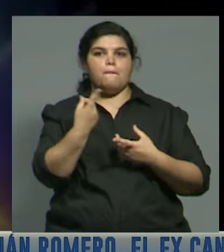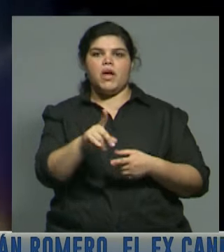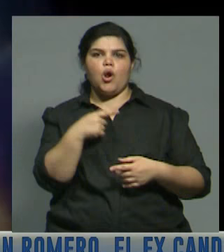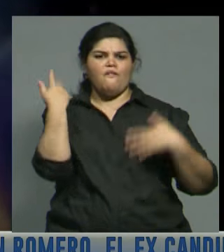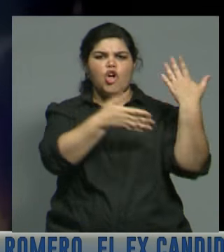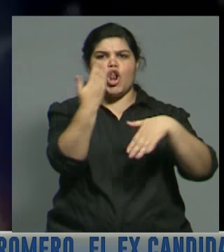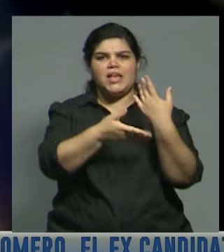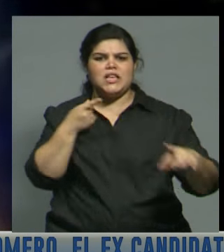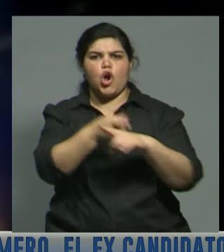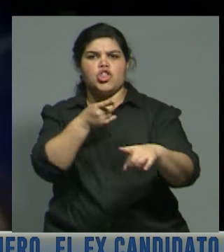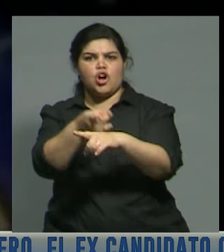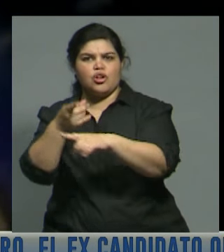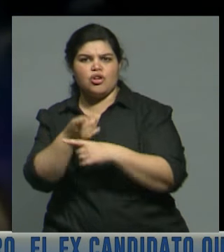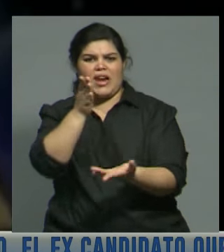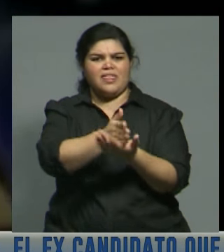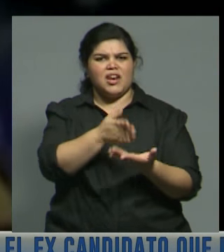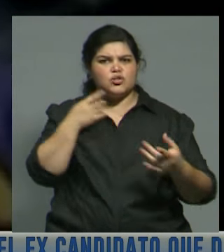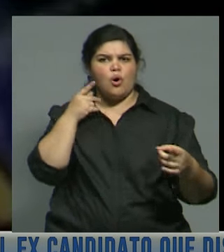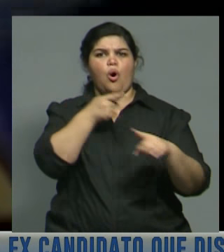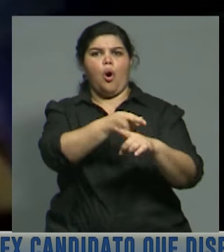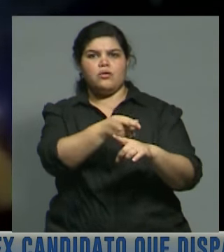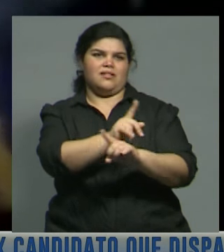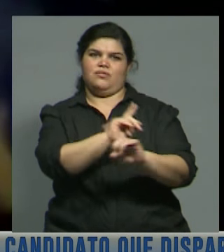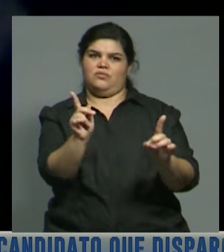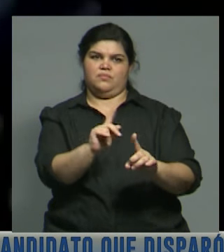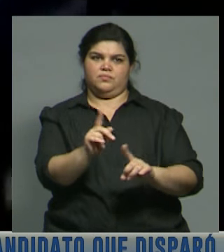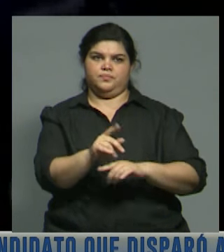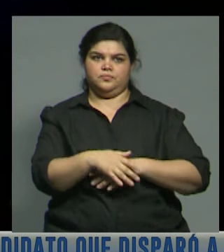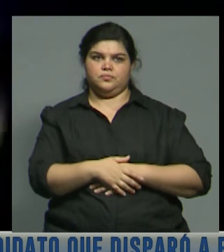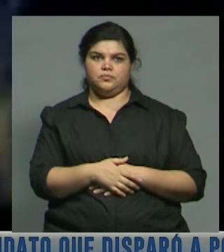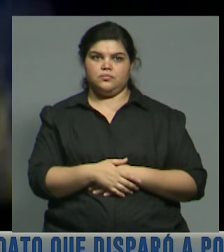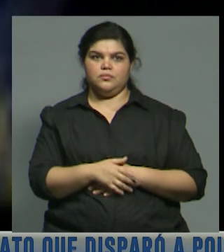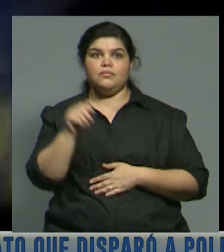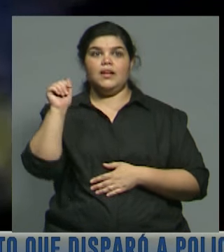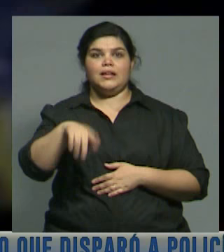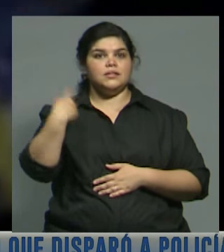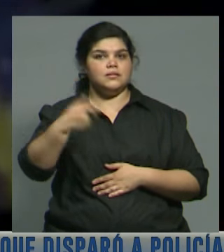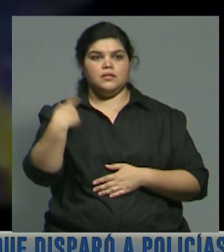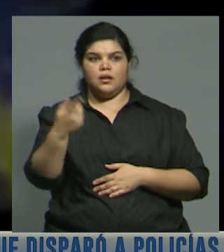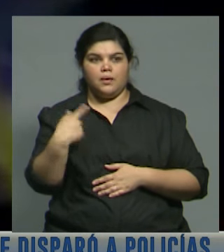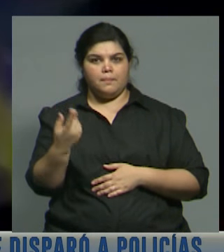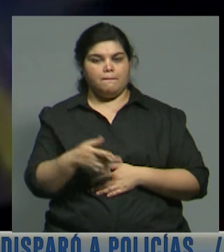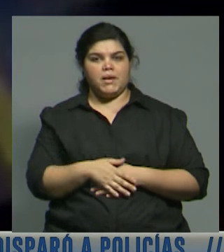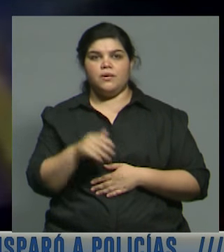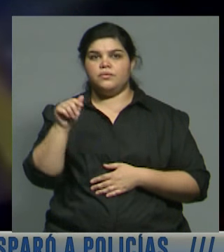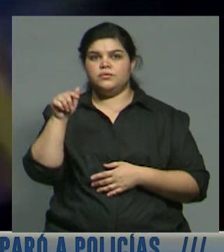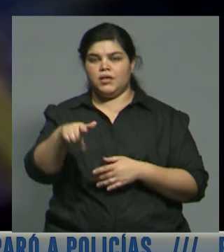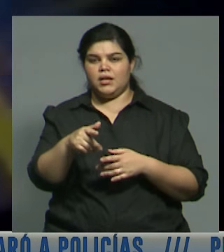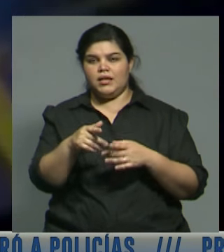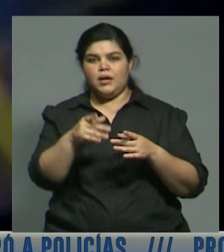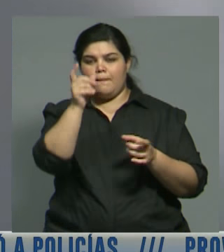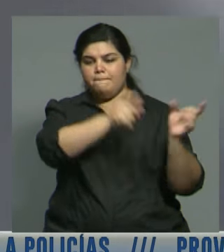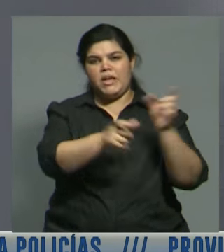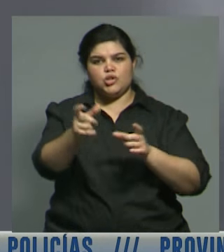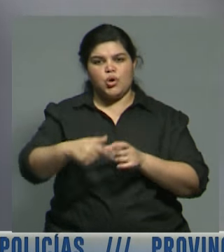garantías constitucionales y los derechos de las personas a través de la represión tan indiscriminada, en la cual siempre, por supuesto, en el medio, las